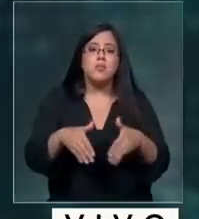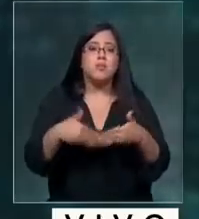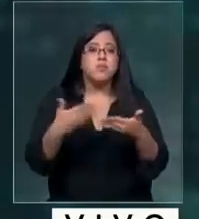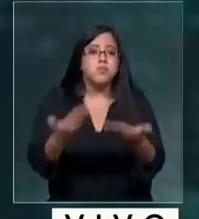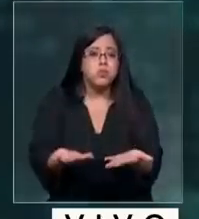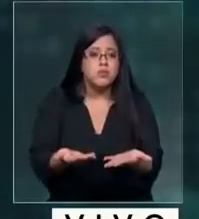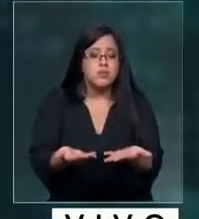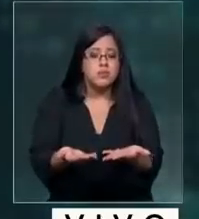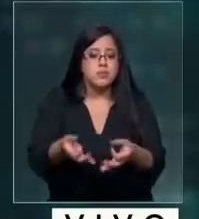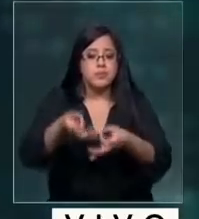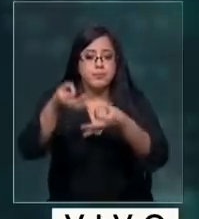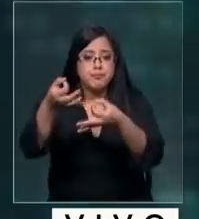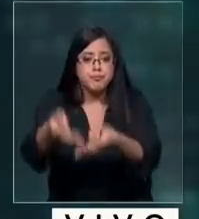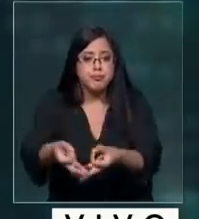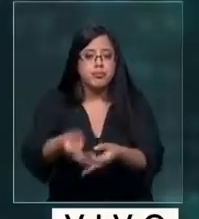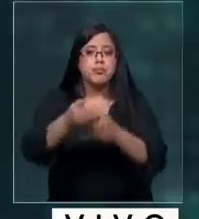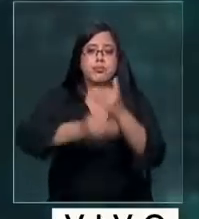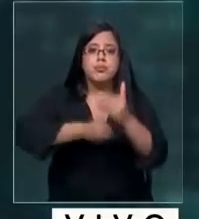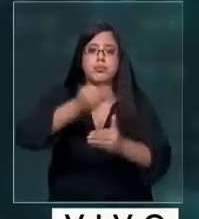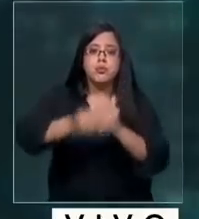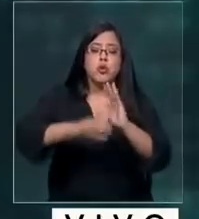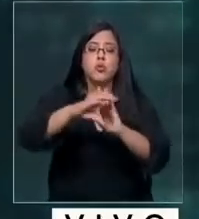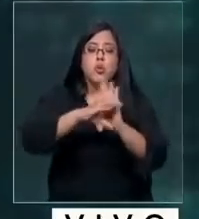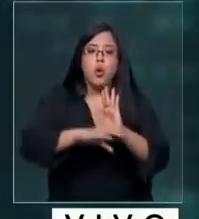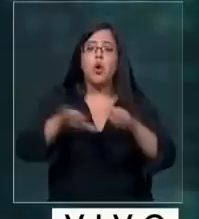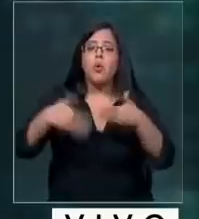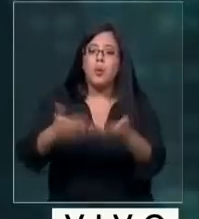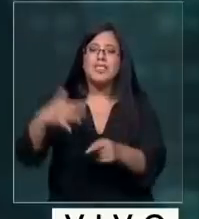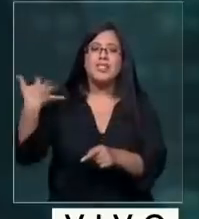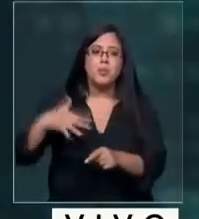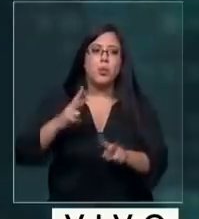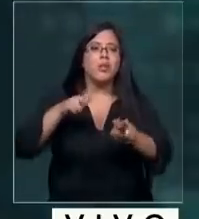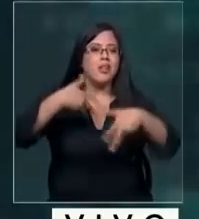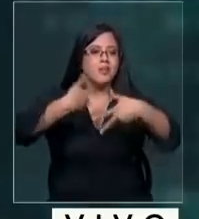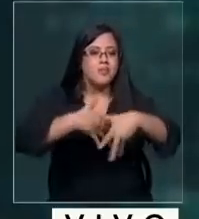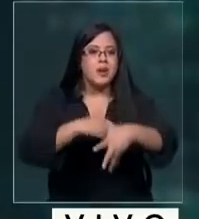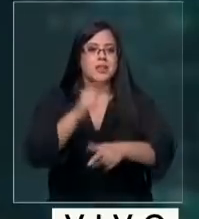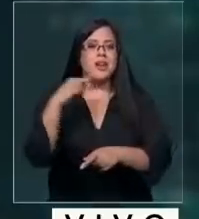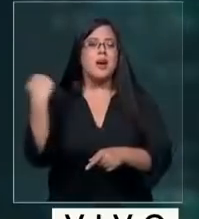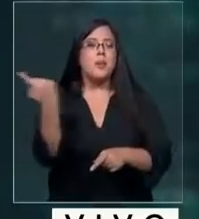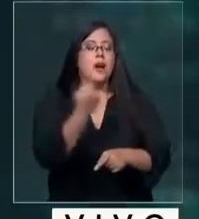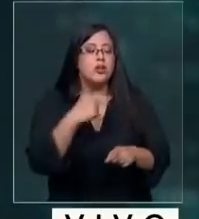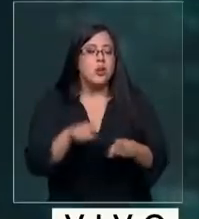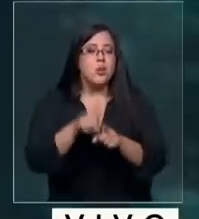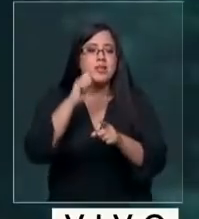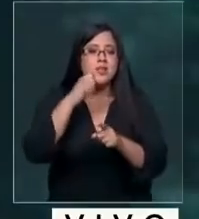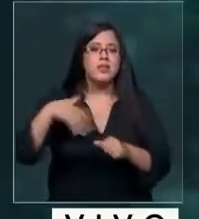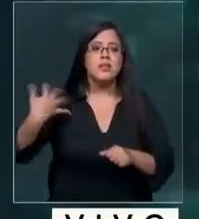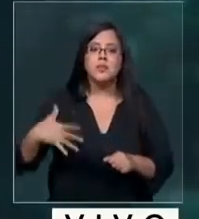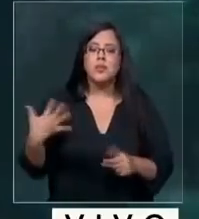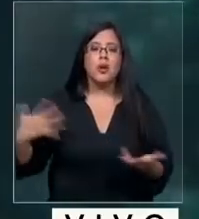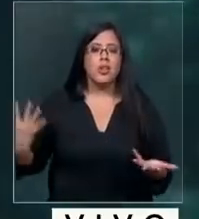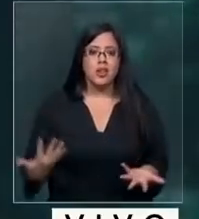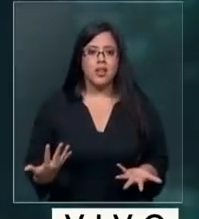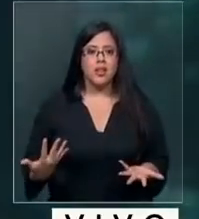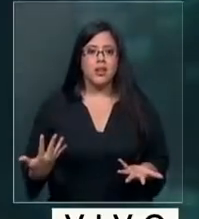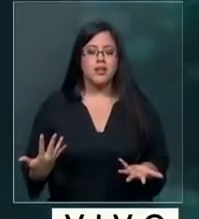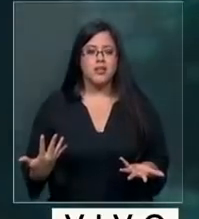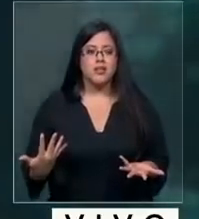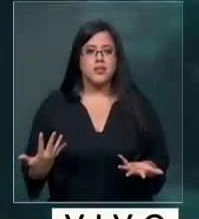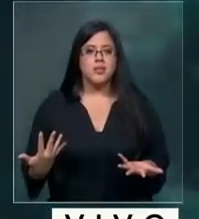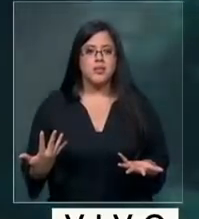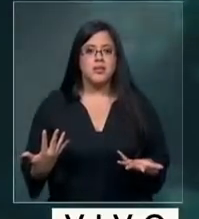y ahí creemos que también marca un hito importante esta marcha en qué sentido en que para nosotras es intensa y fundamental que